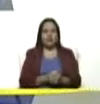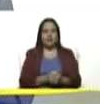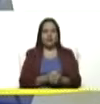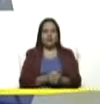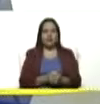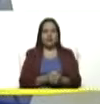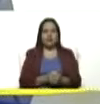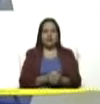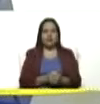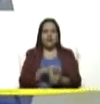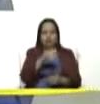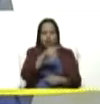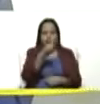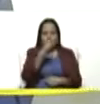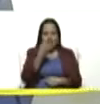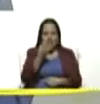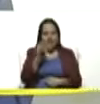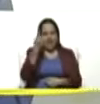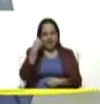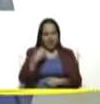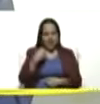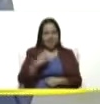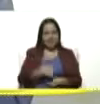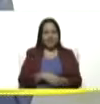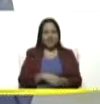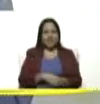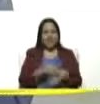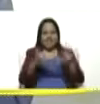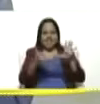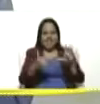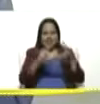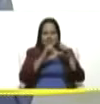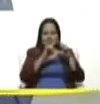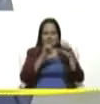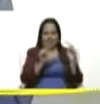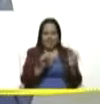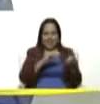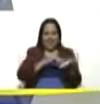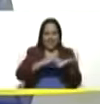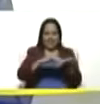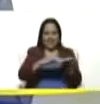de donde te comiste ayer 6 pastelitos.